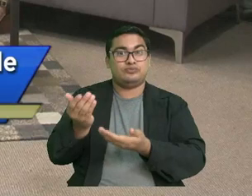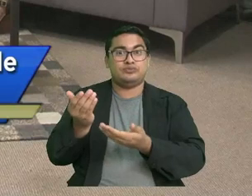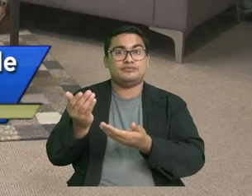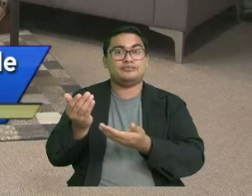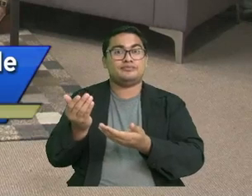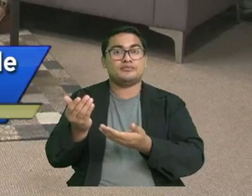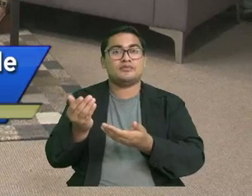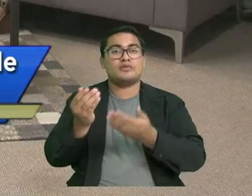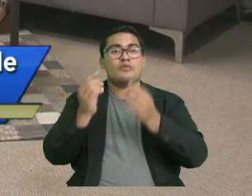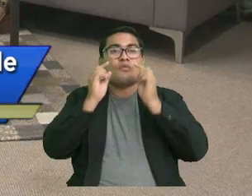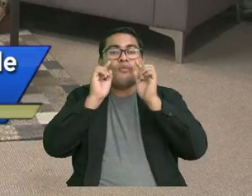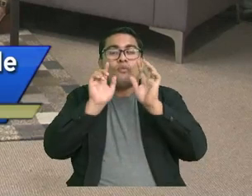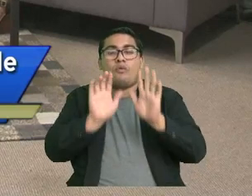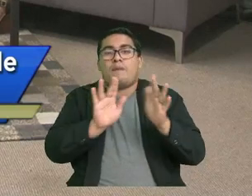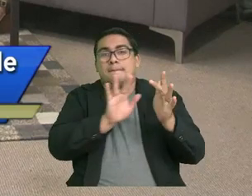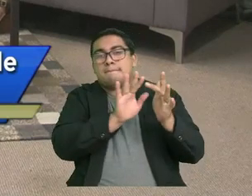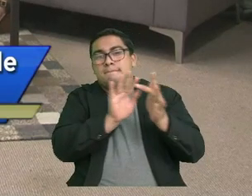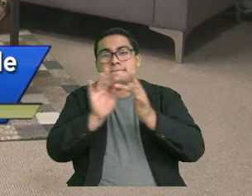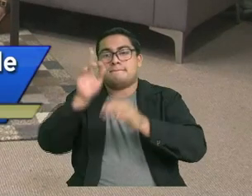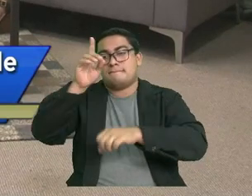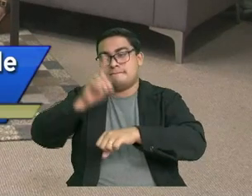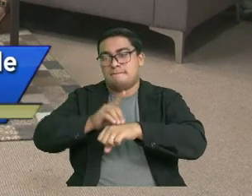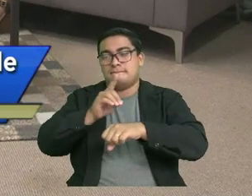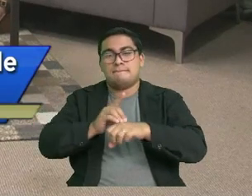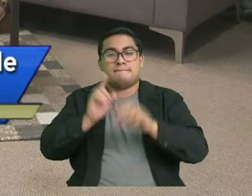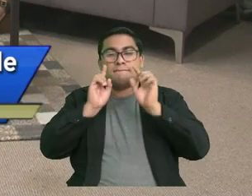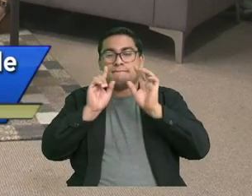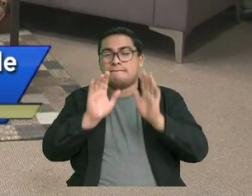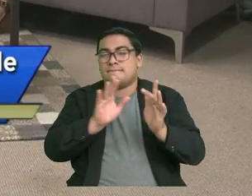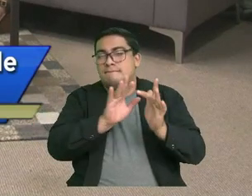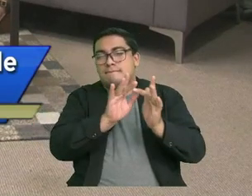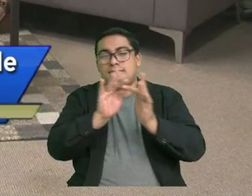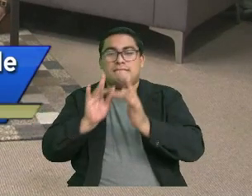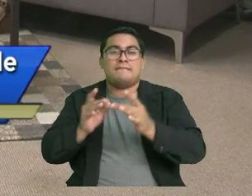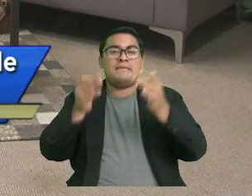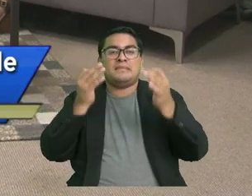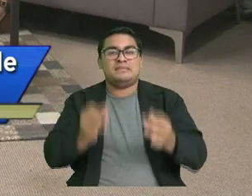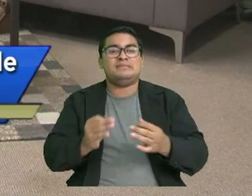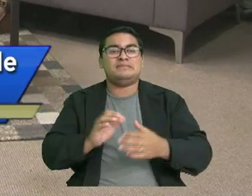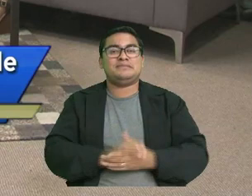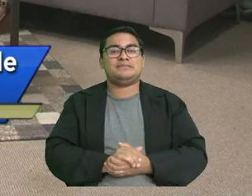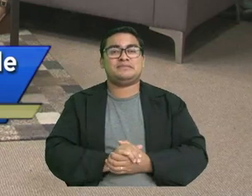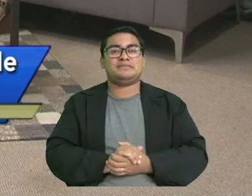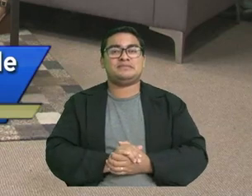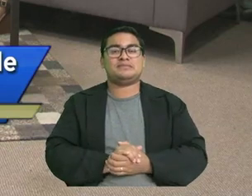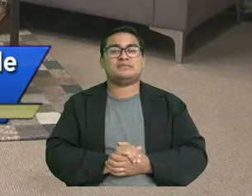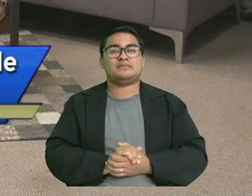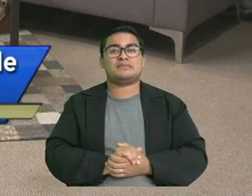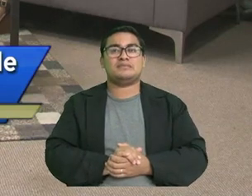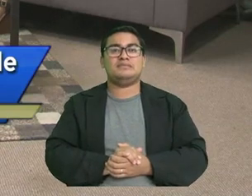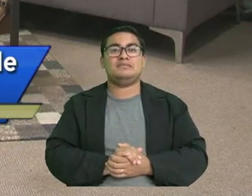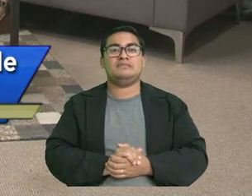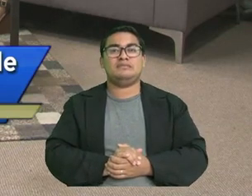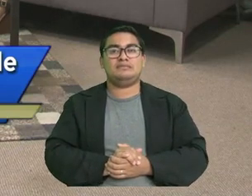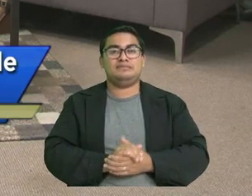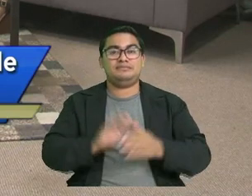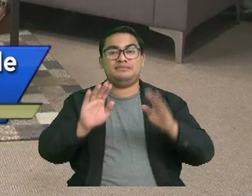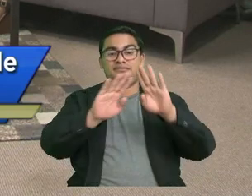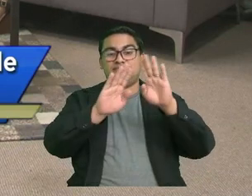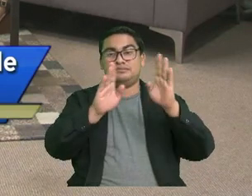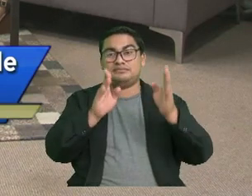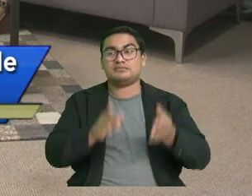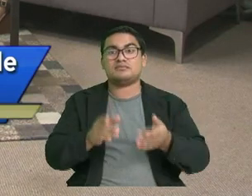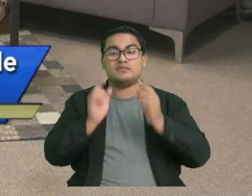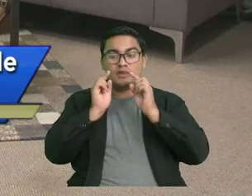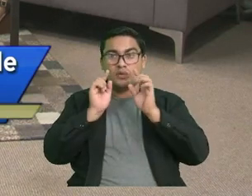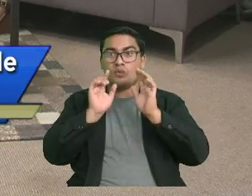manera especializada, con personal altamente calificado, acercando la salud a la mujer y